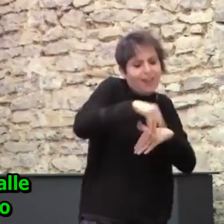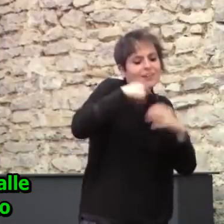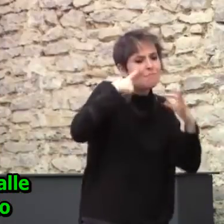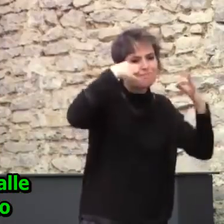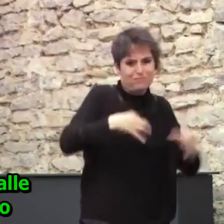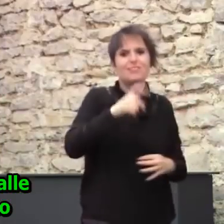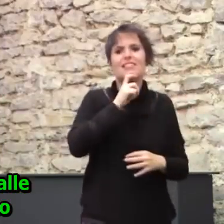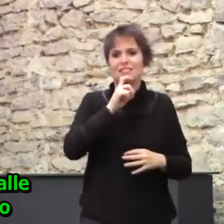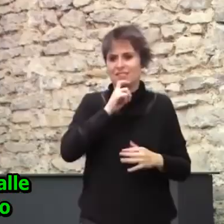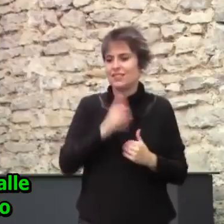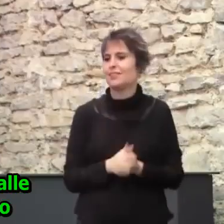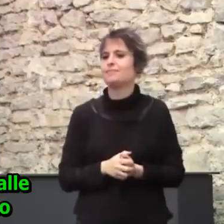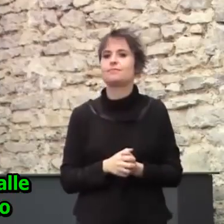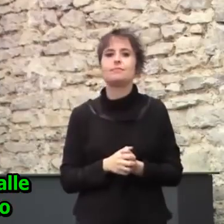Entonces,